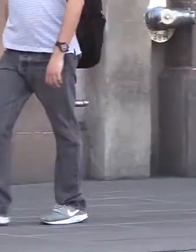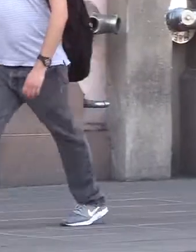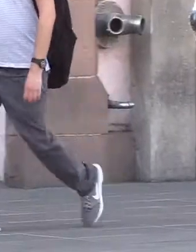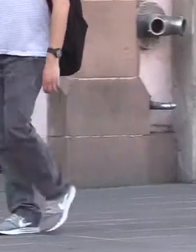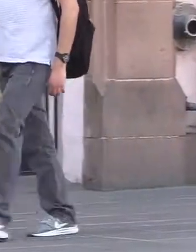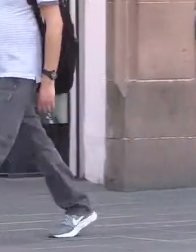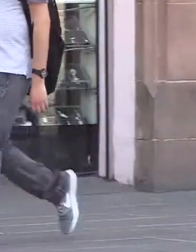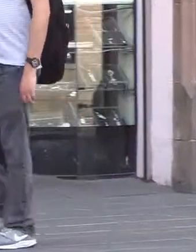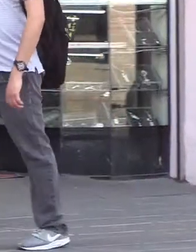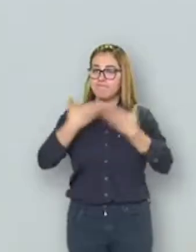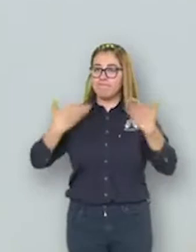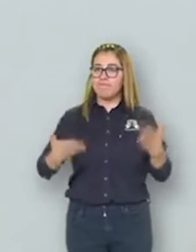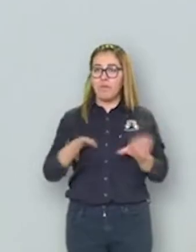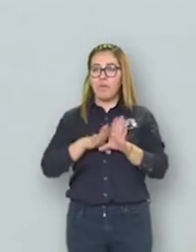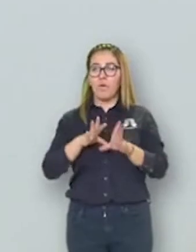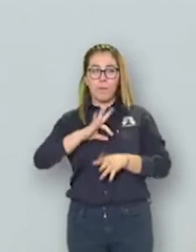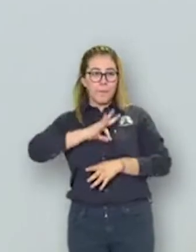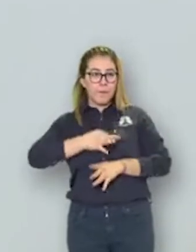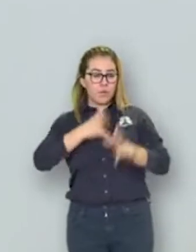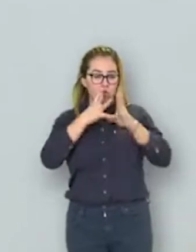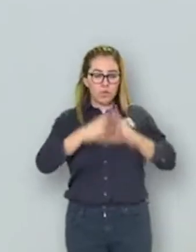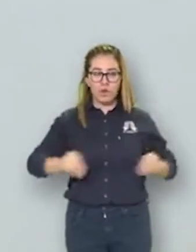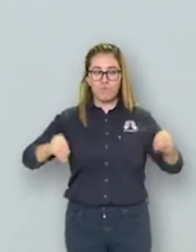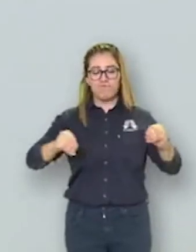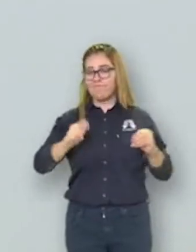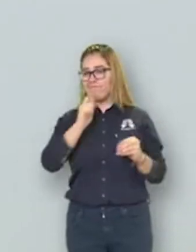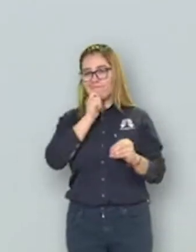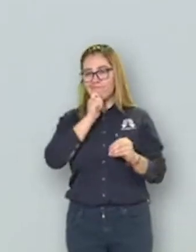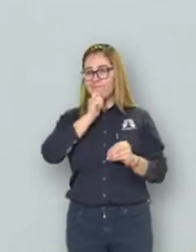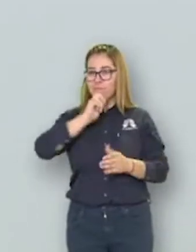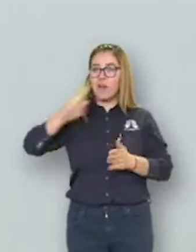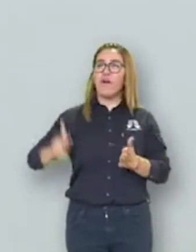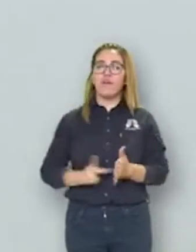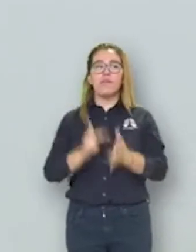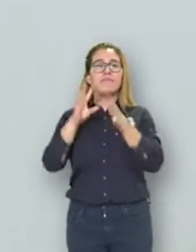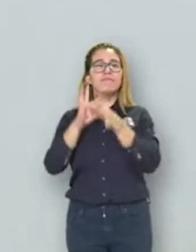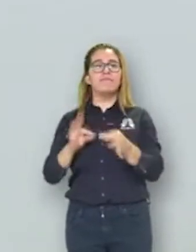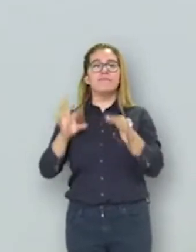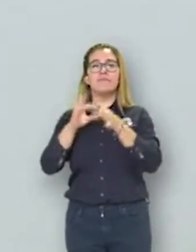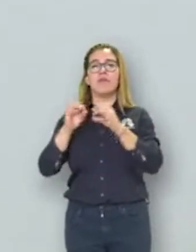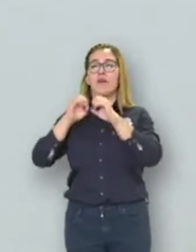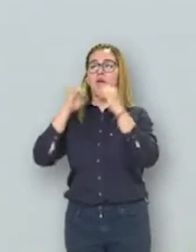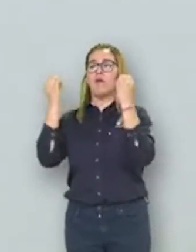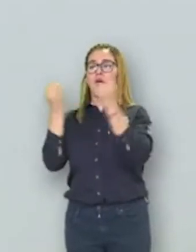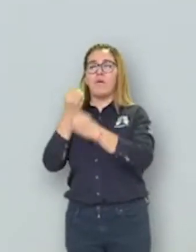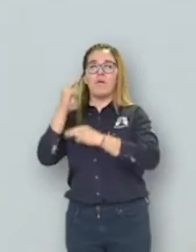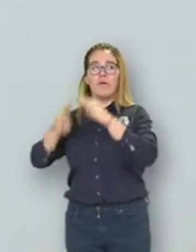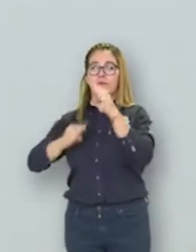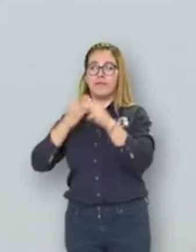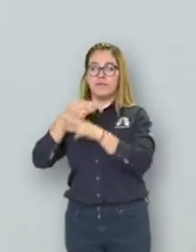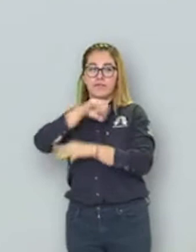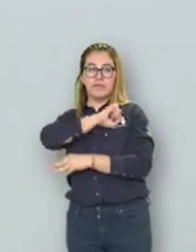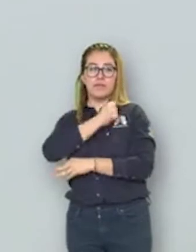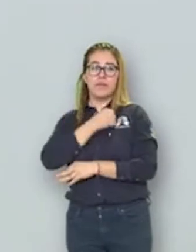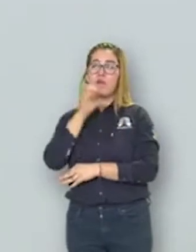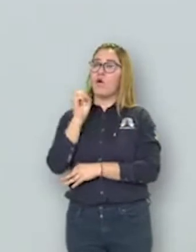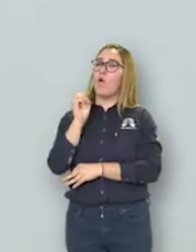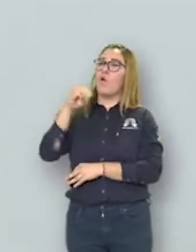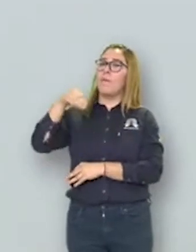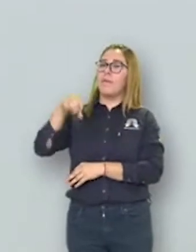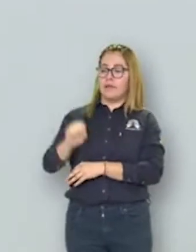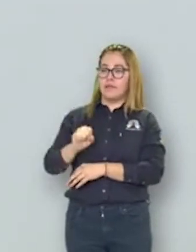y puede ser impugnable, lo mismo que el acuerdo que expidió la secretaria de Salud, Mónica Rangel Martínez, para el